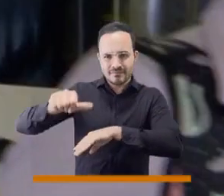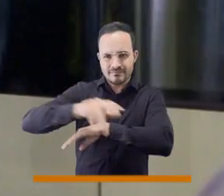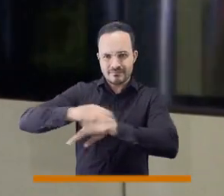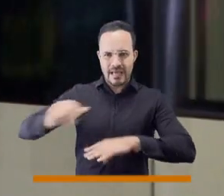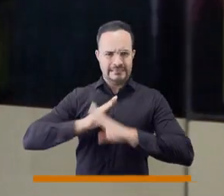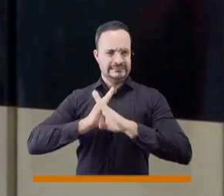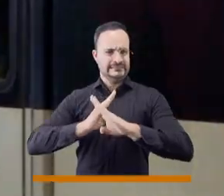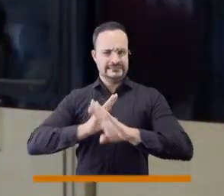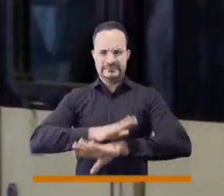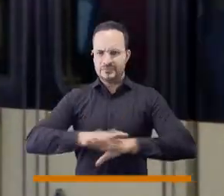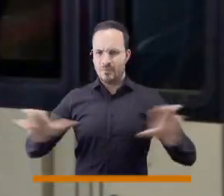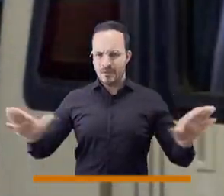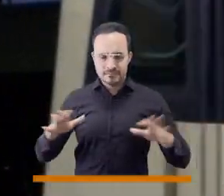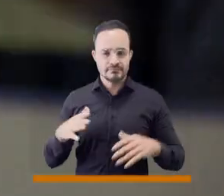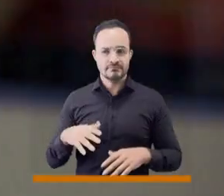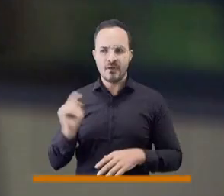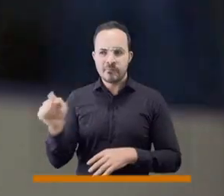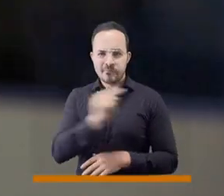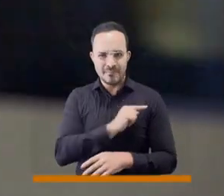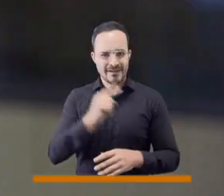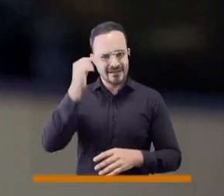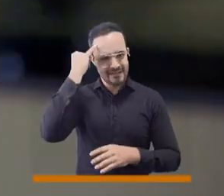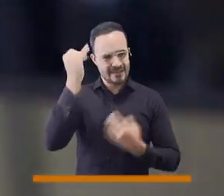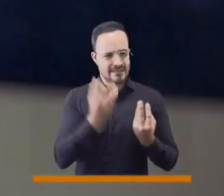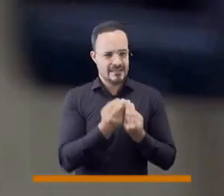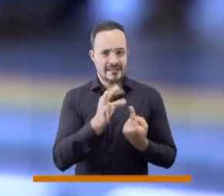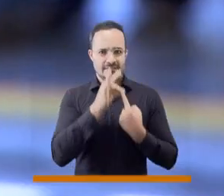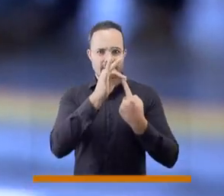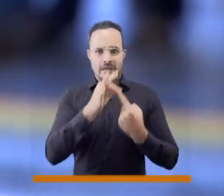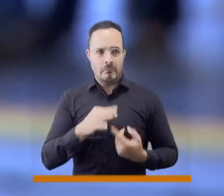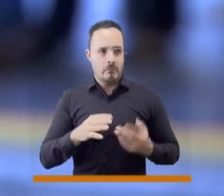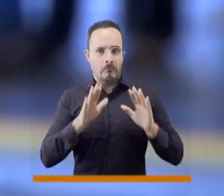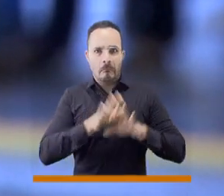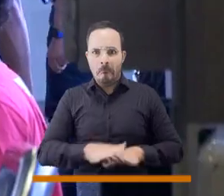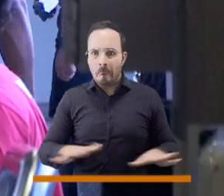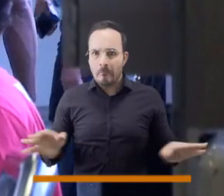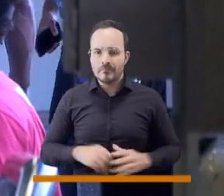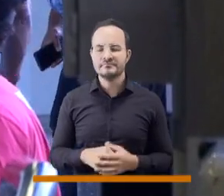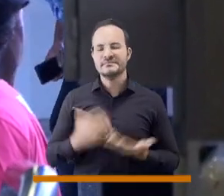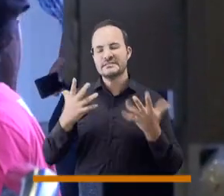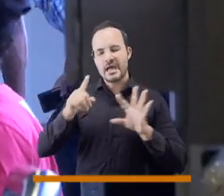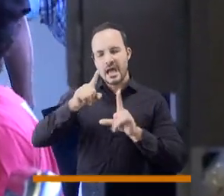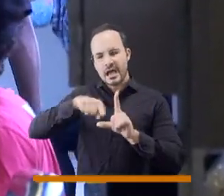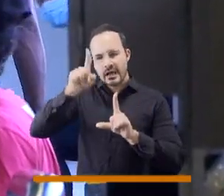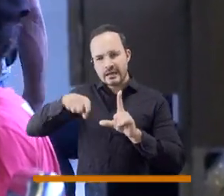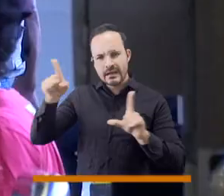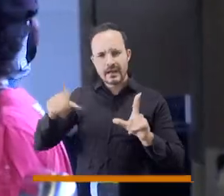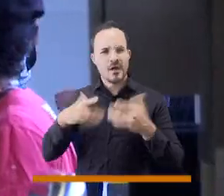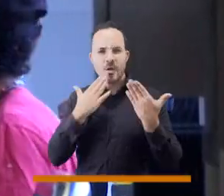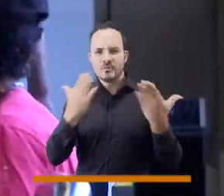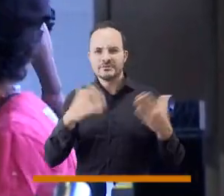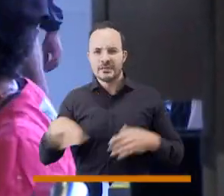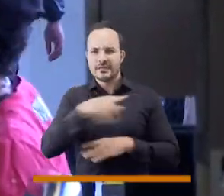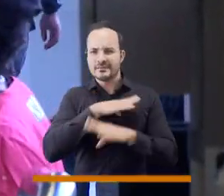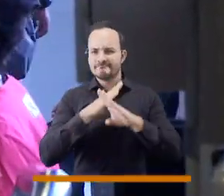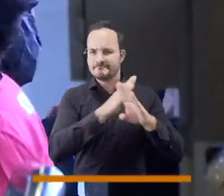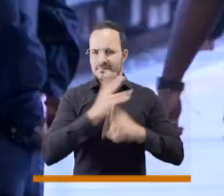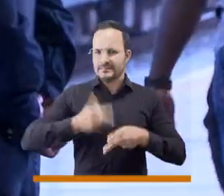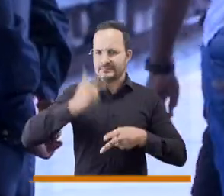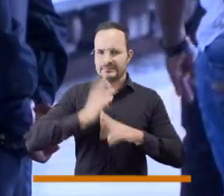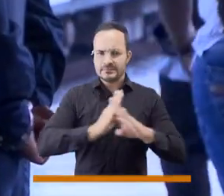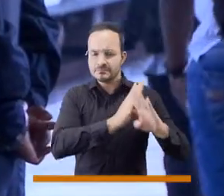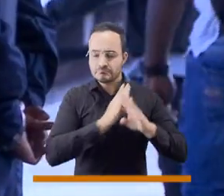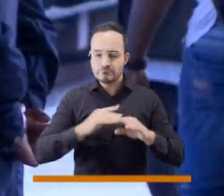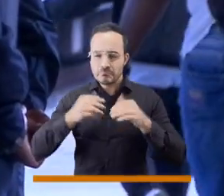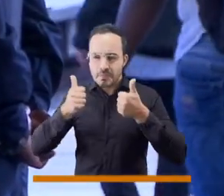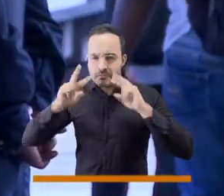escuadrón antifleteo que lo acabaron. Estuvimos en el consejo analizando unas cifras de seguridad y pudimos evidenciar